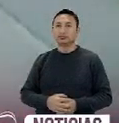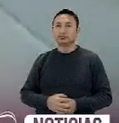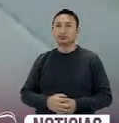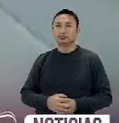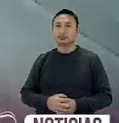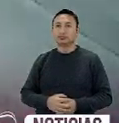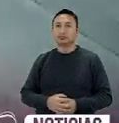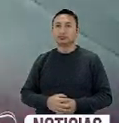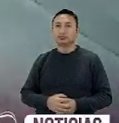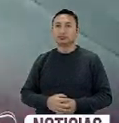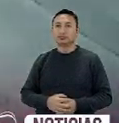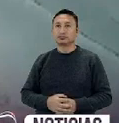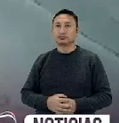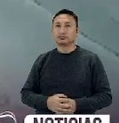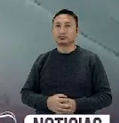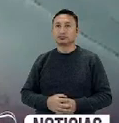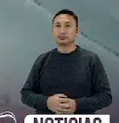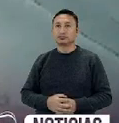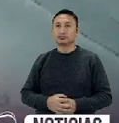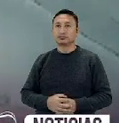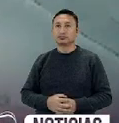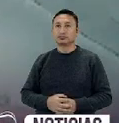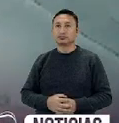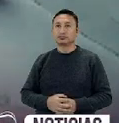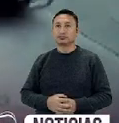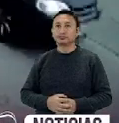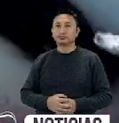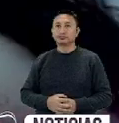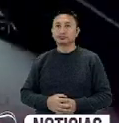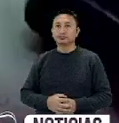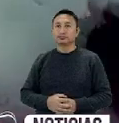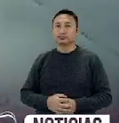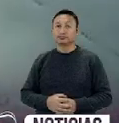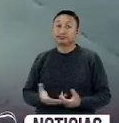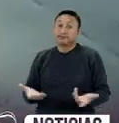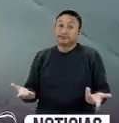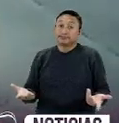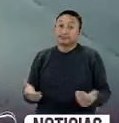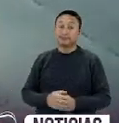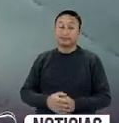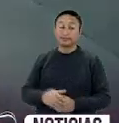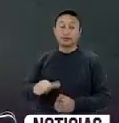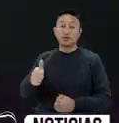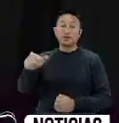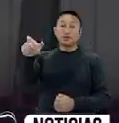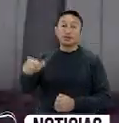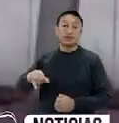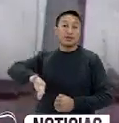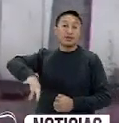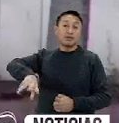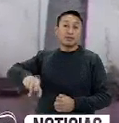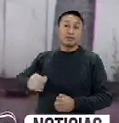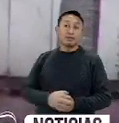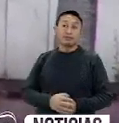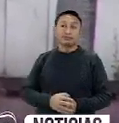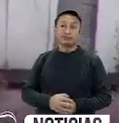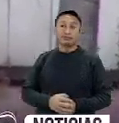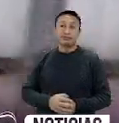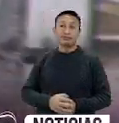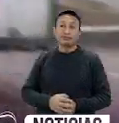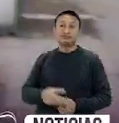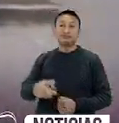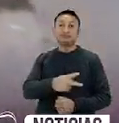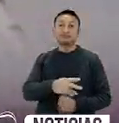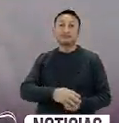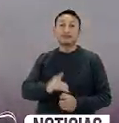Y finalmente se convirtió en una víctima más de la delincuencia. Fue lo que ocurrió con